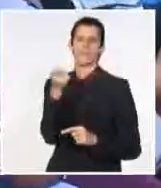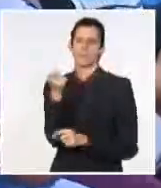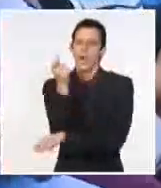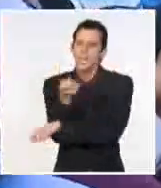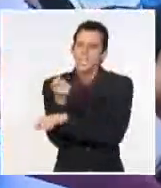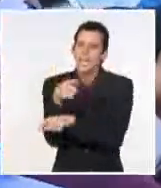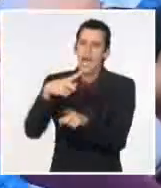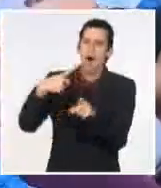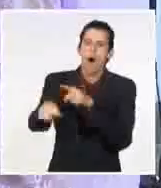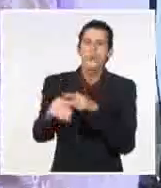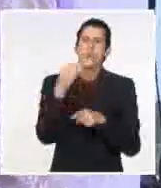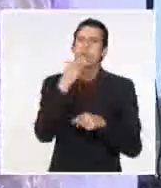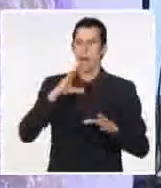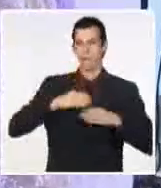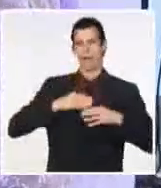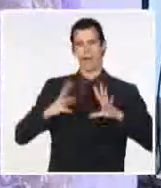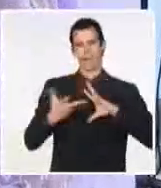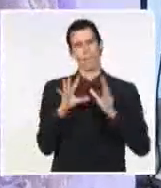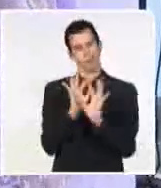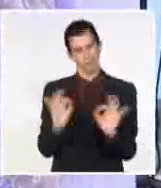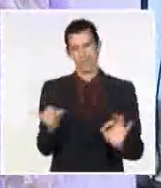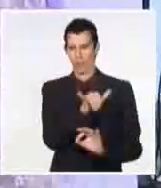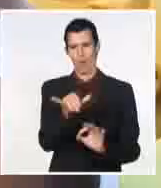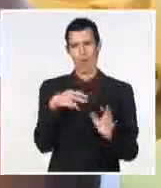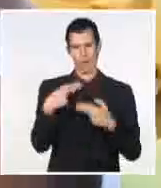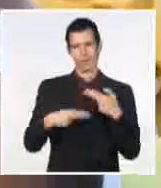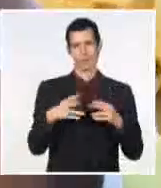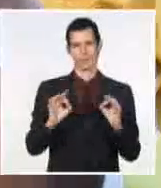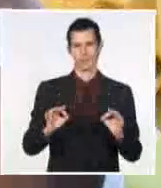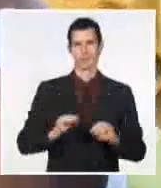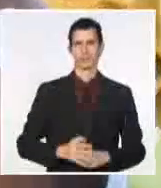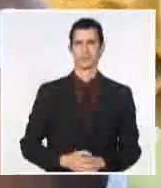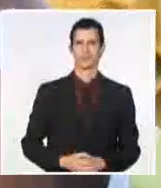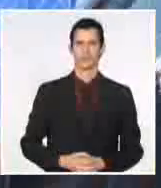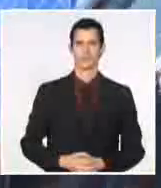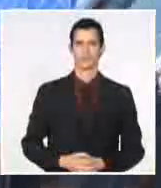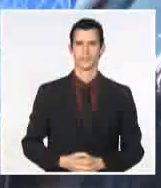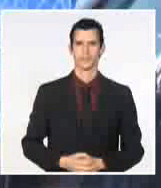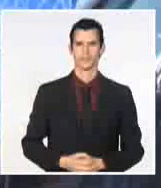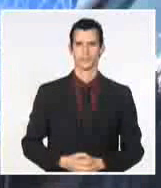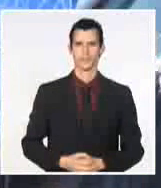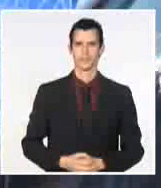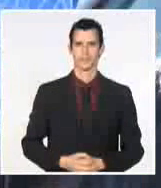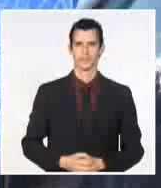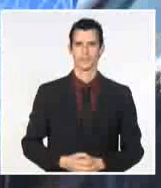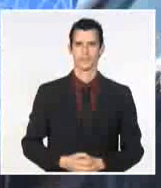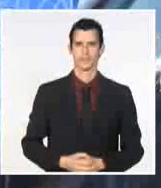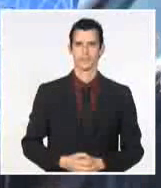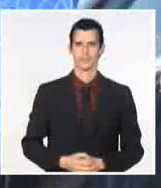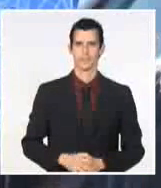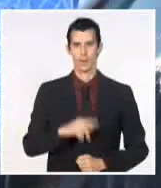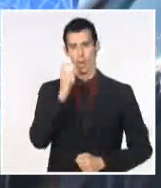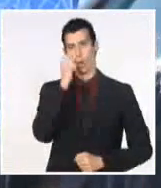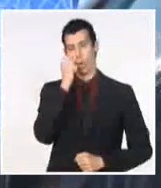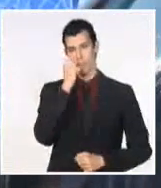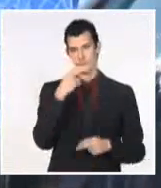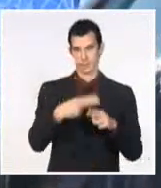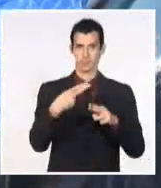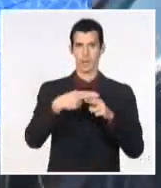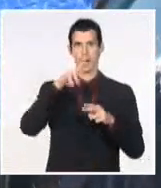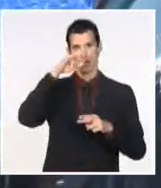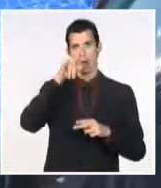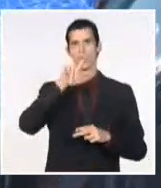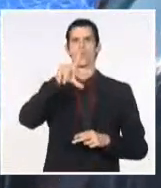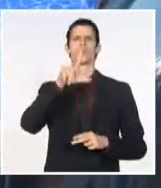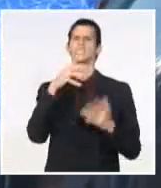la Asociación de Pedagogos de Cuba. En palabras centrales del acto, el máster en ciencias Raúl Samón Soto,